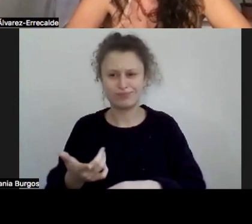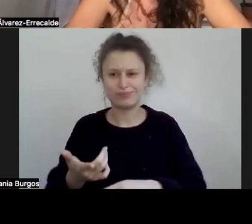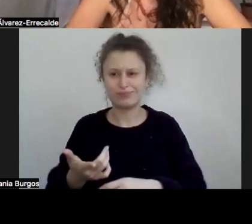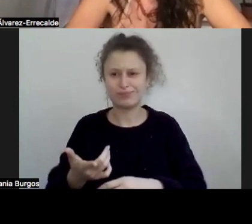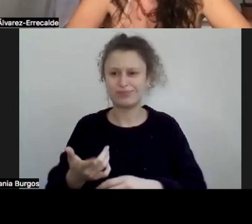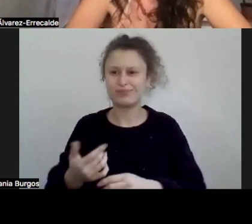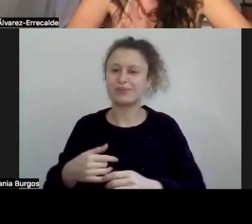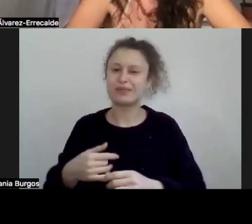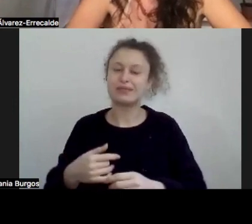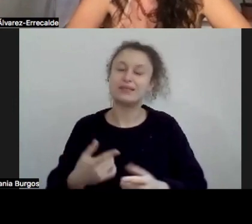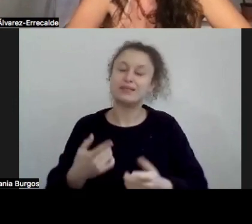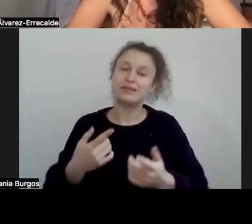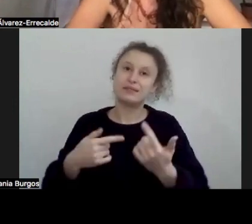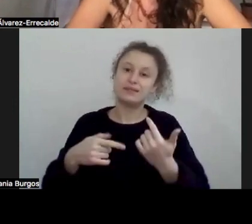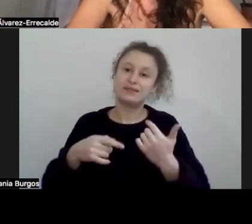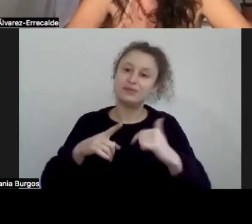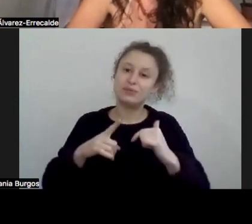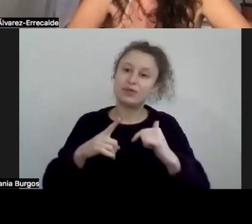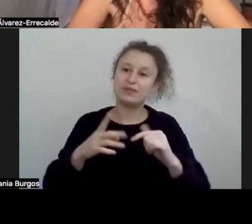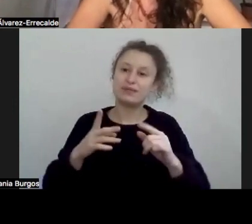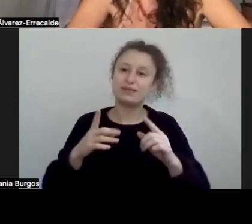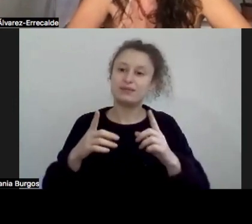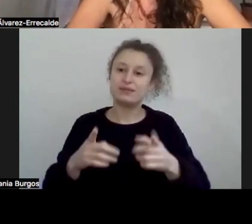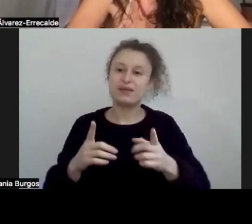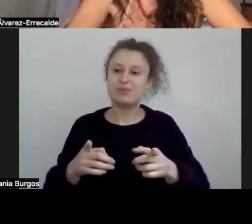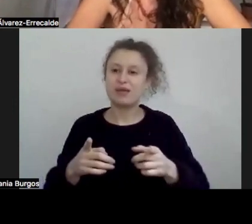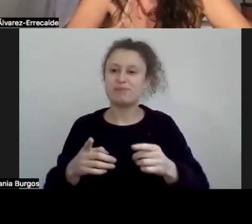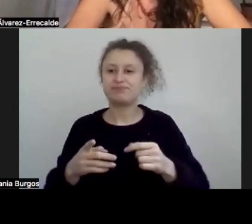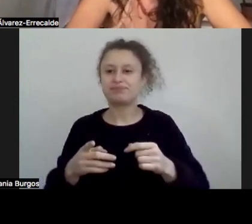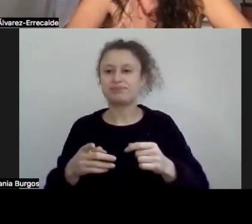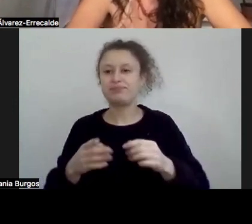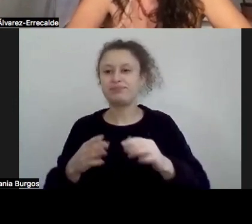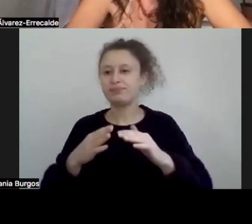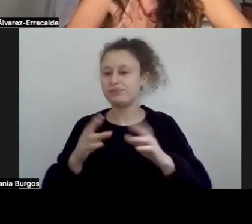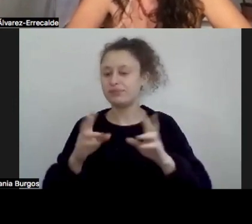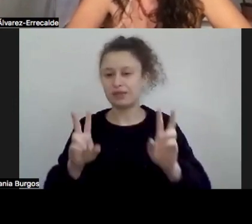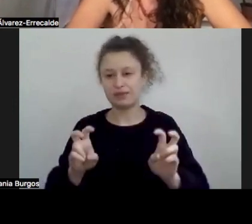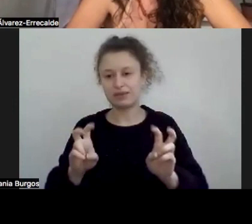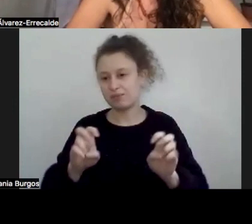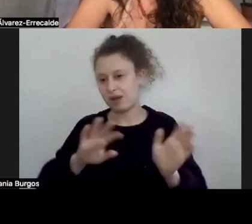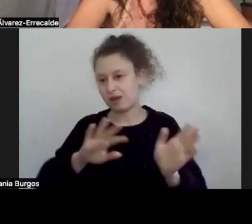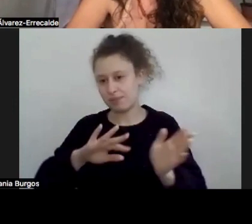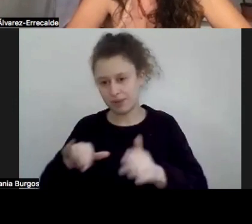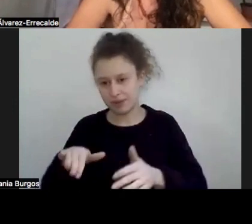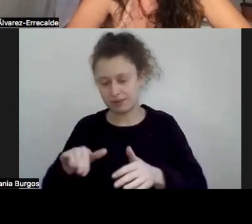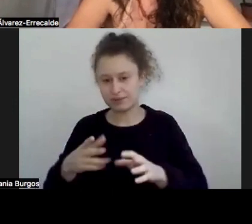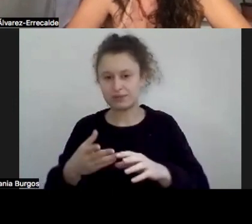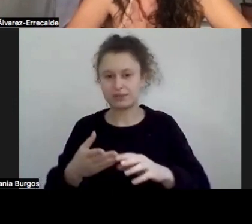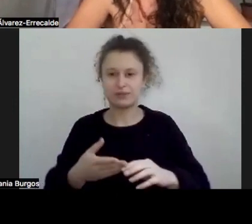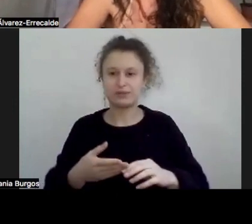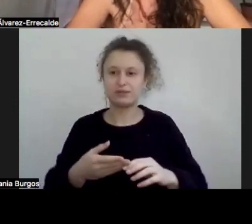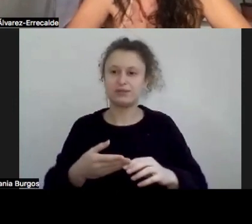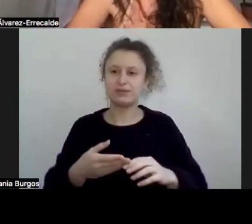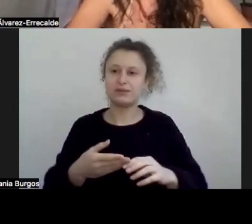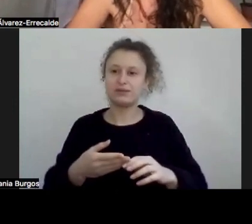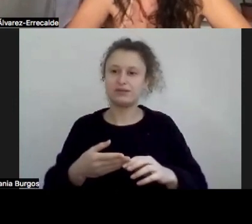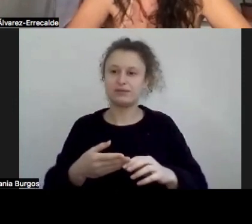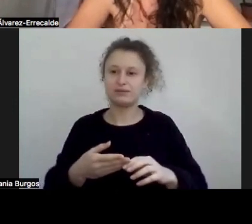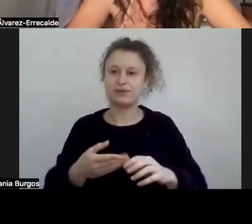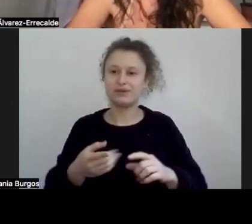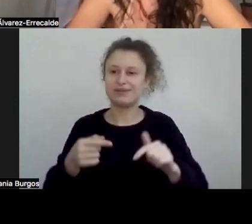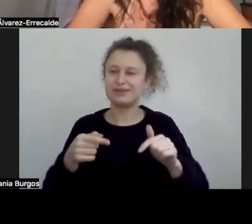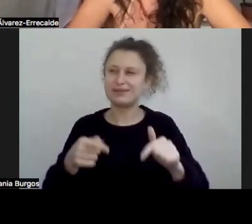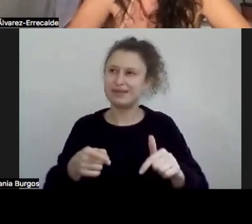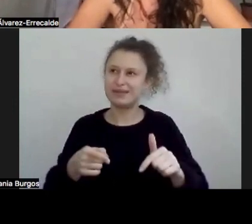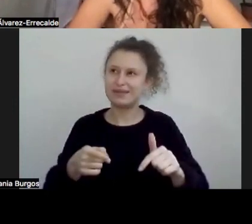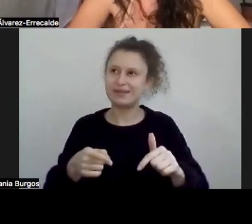Y luego también, bueno, aparte de lo que es la política de conciliación, también el hecho de esta gran diferencia que